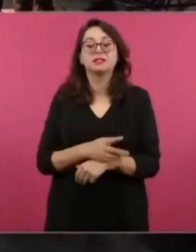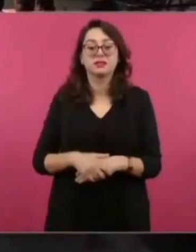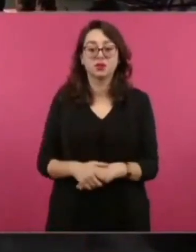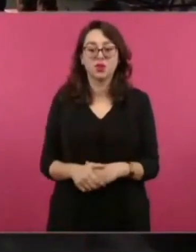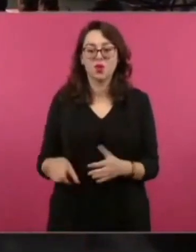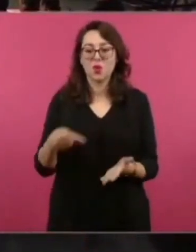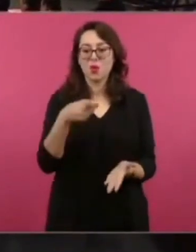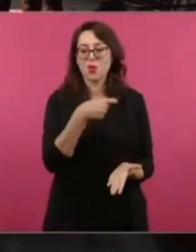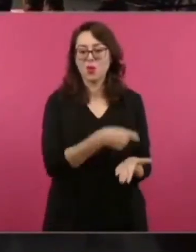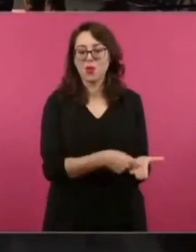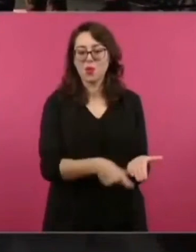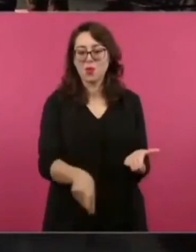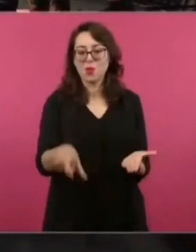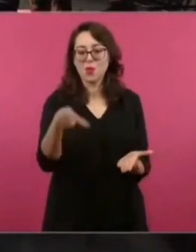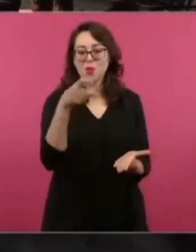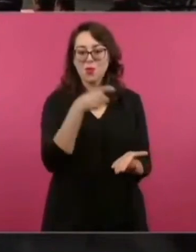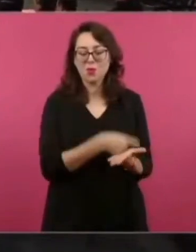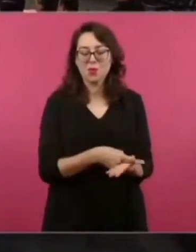consume